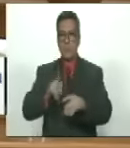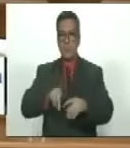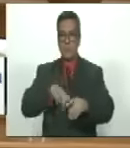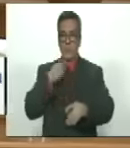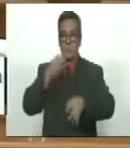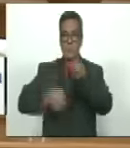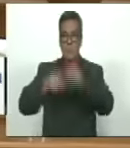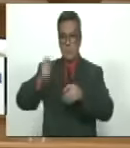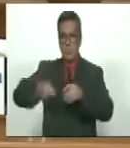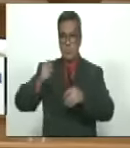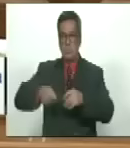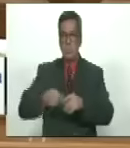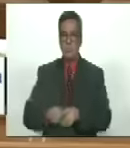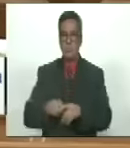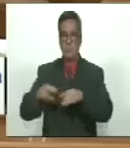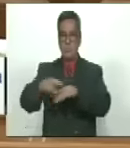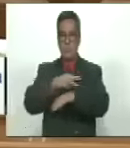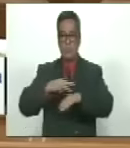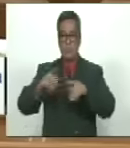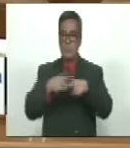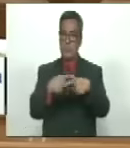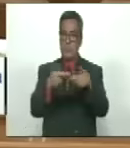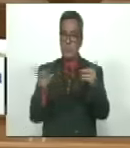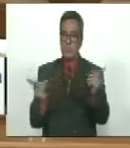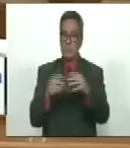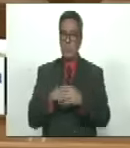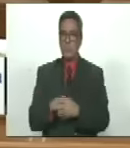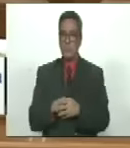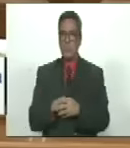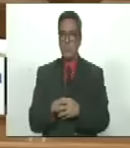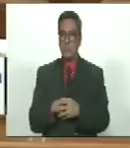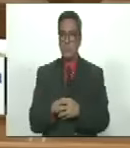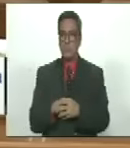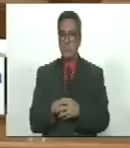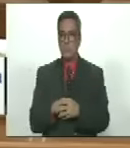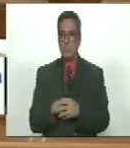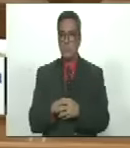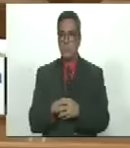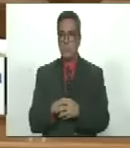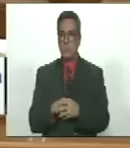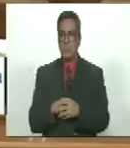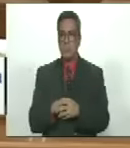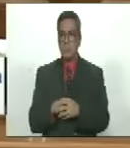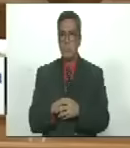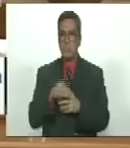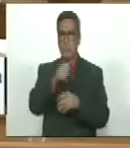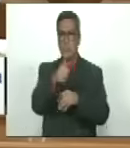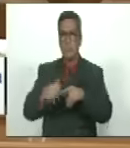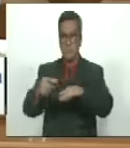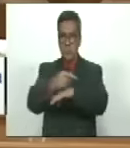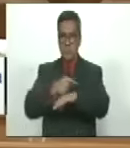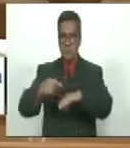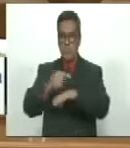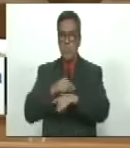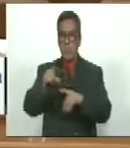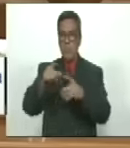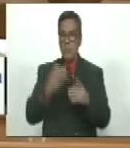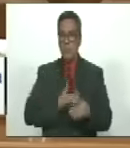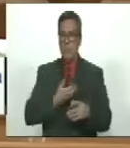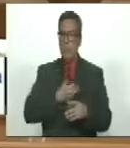Judicial, del Ministerio Público, de cada gobernación, cada